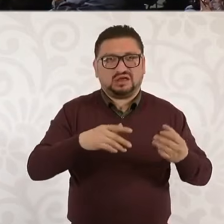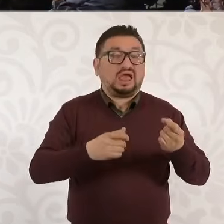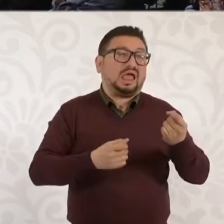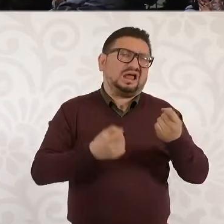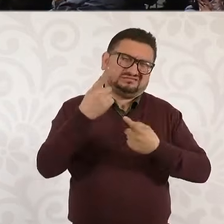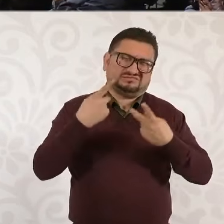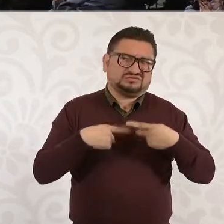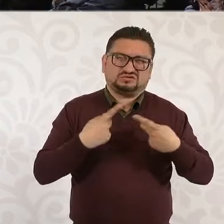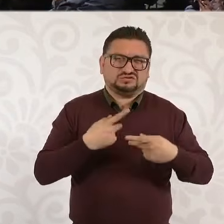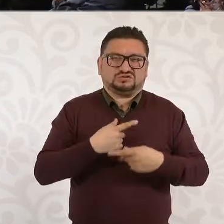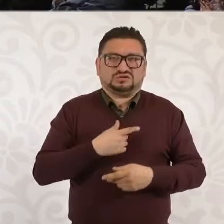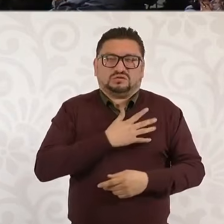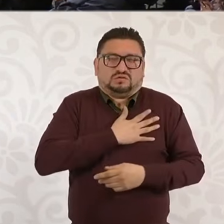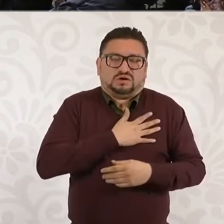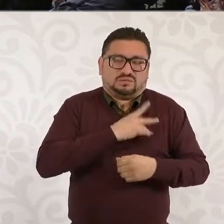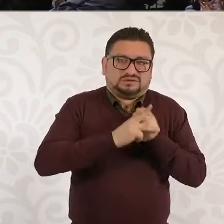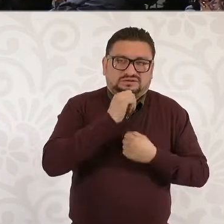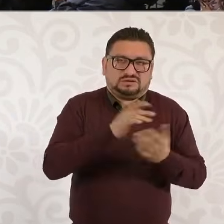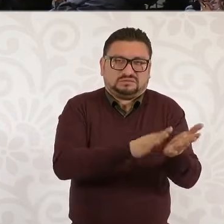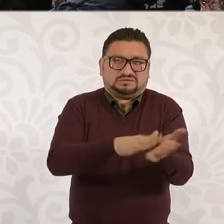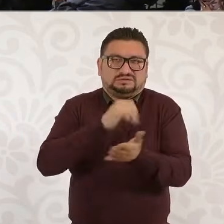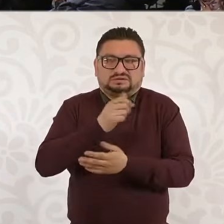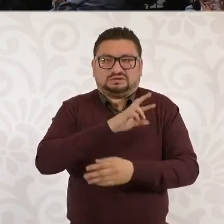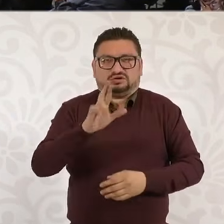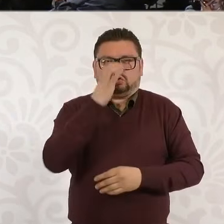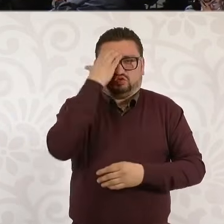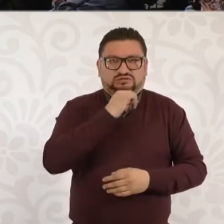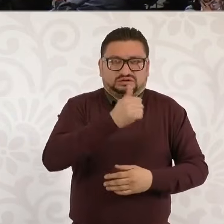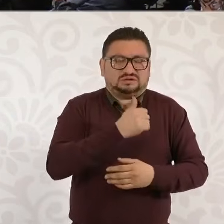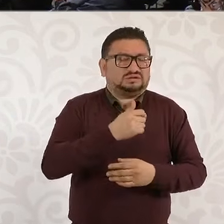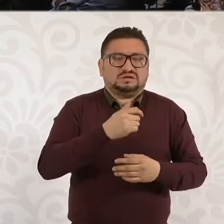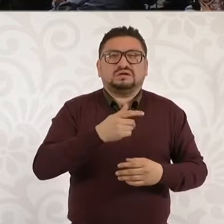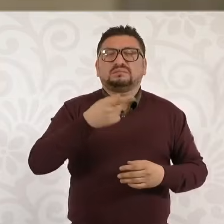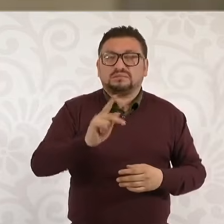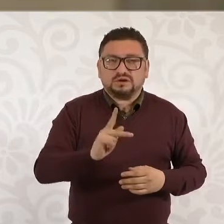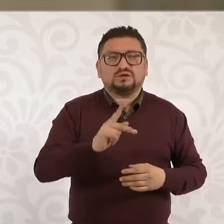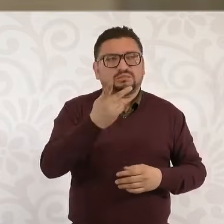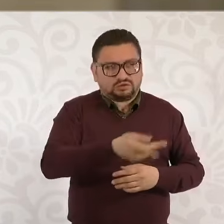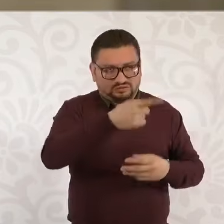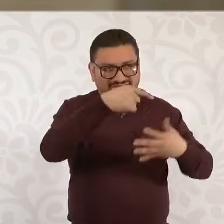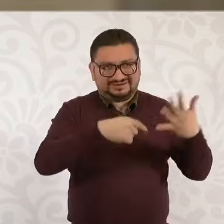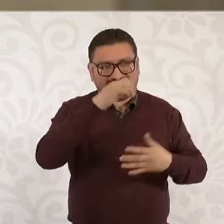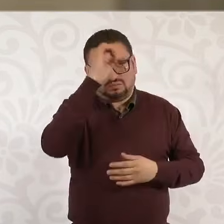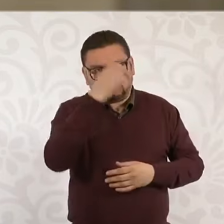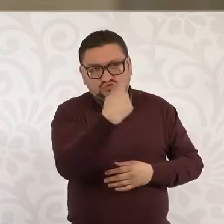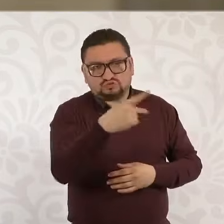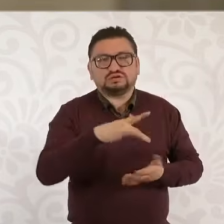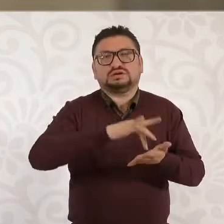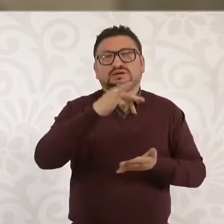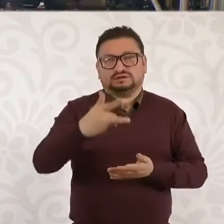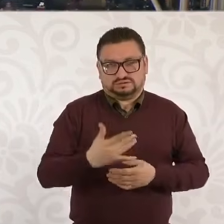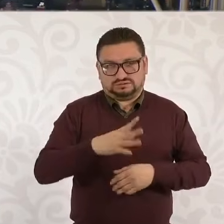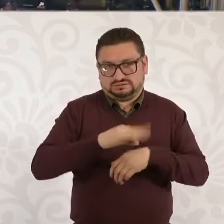apátridas, no aplauden, no reconocen, no abrazan. Preguntarle sobre estos temas y le agradezco que me haya permitido